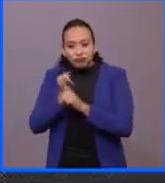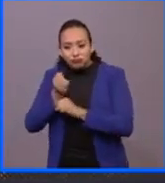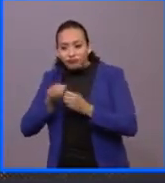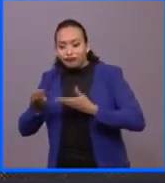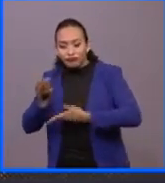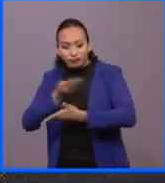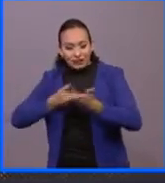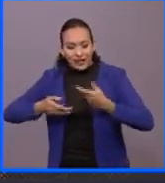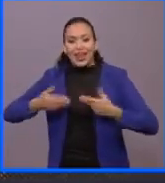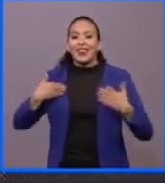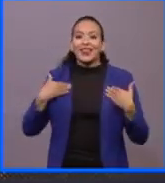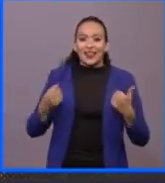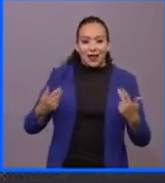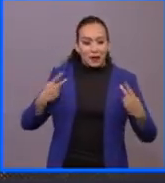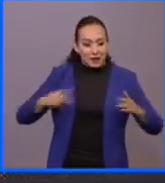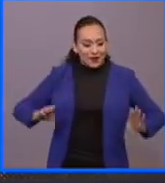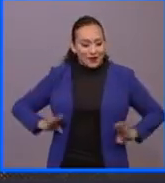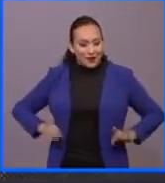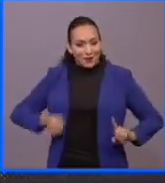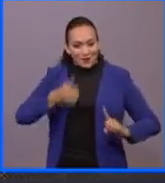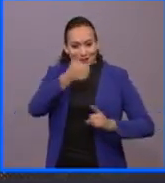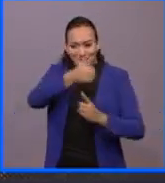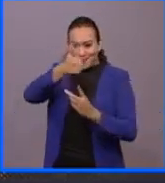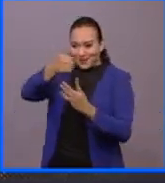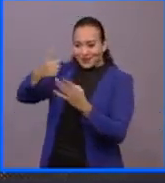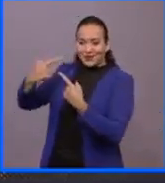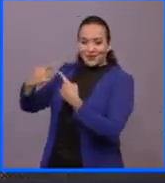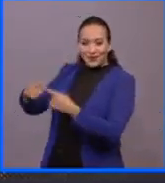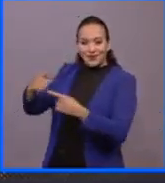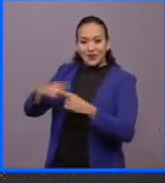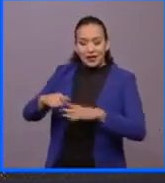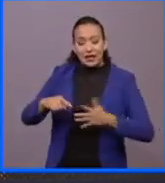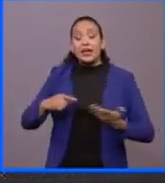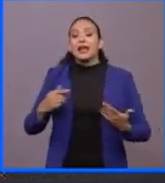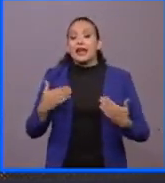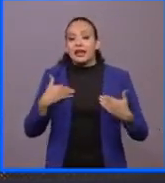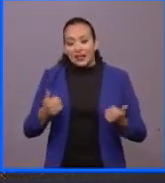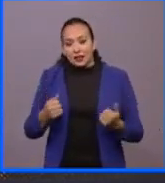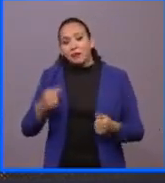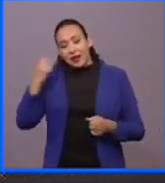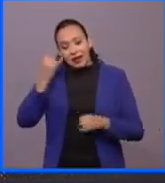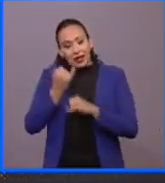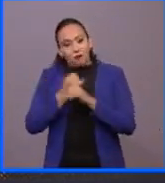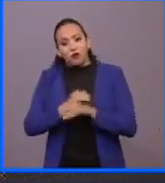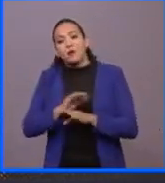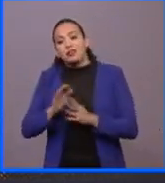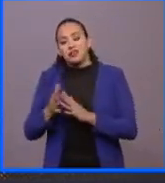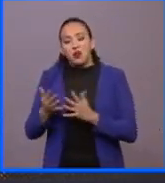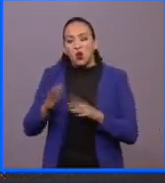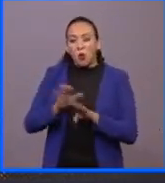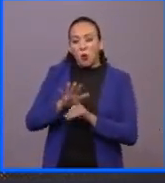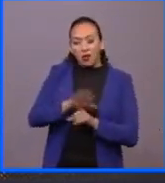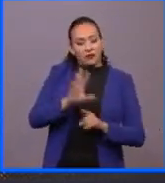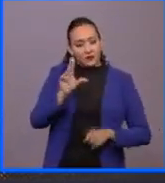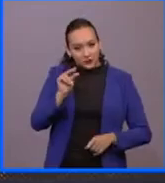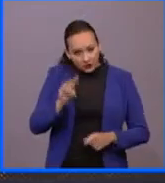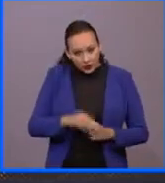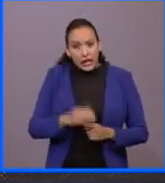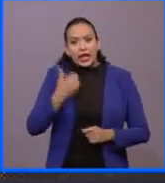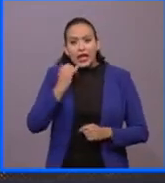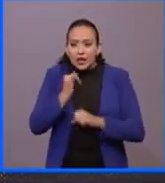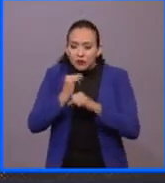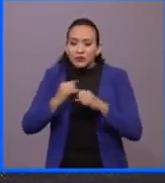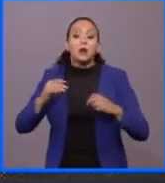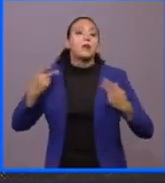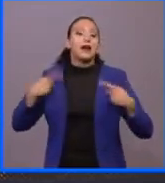el comportamiento sin necesidad o tratando de evitar la situación de la manipulación de información, el que podamos ver la